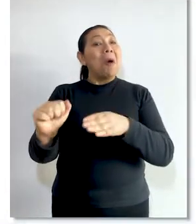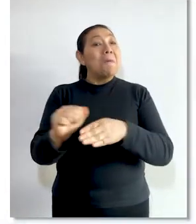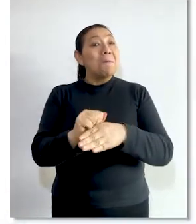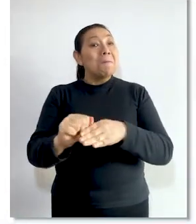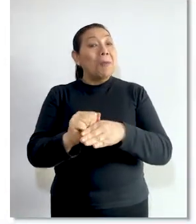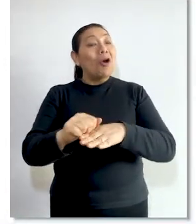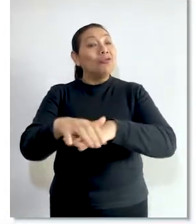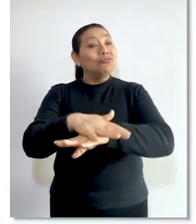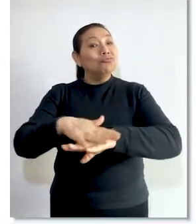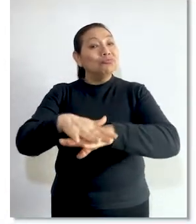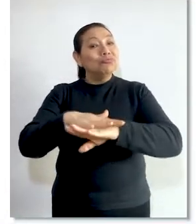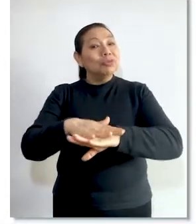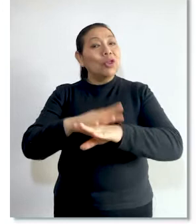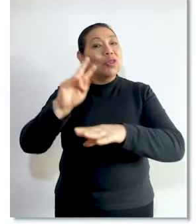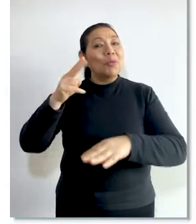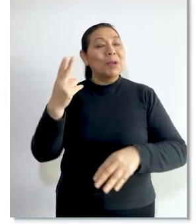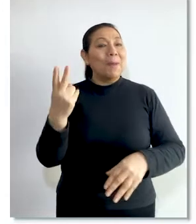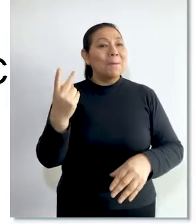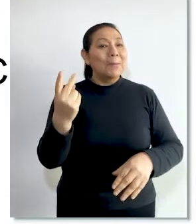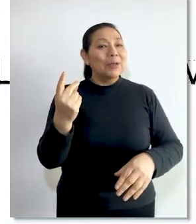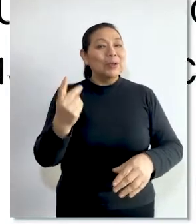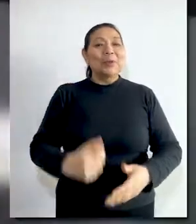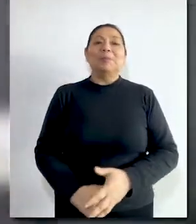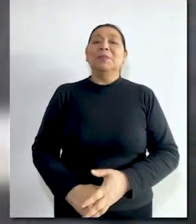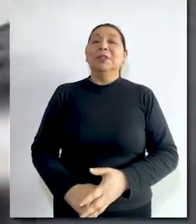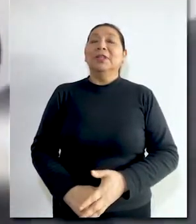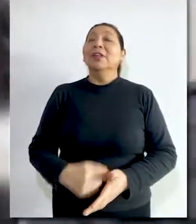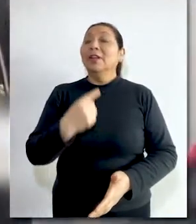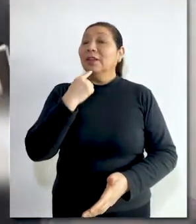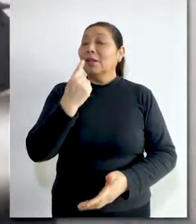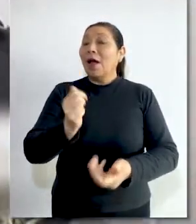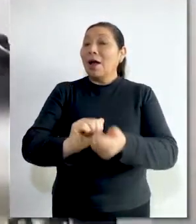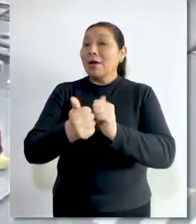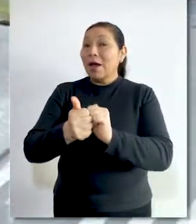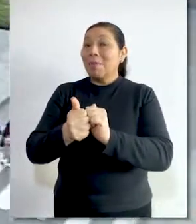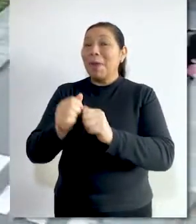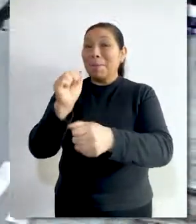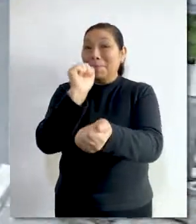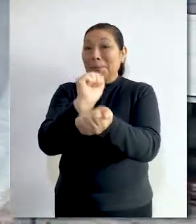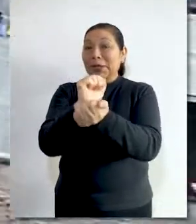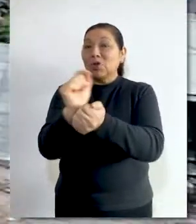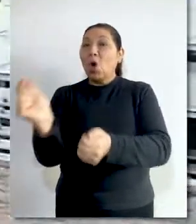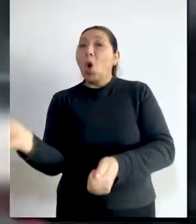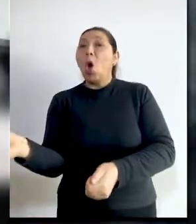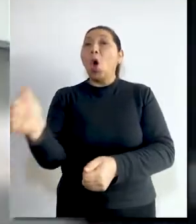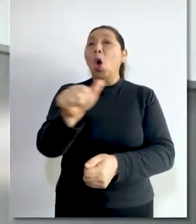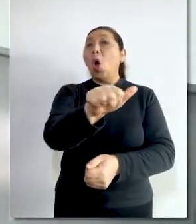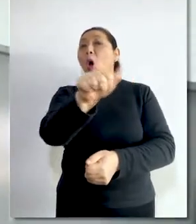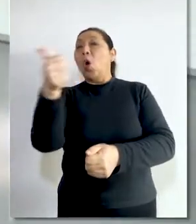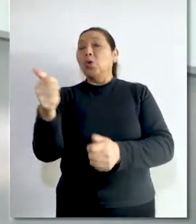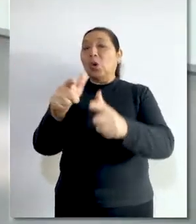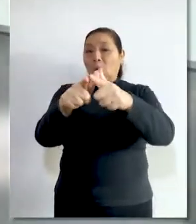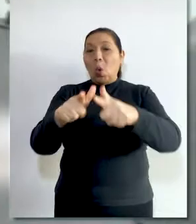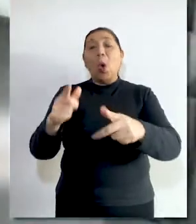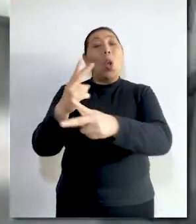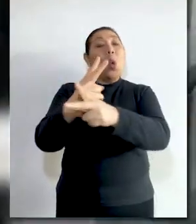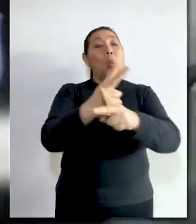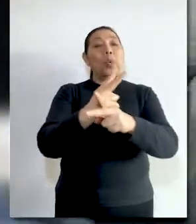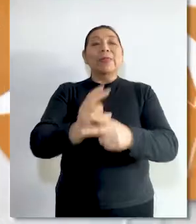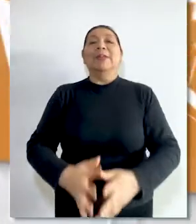prácticas en gestión pública 2021 gratifican traslado de internos a otro penal por medidas de